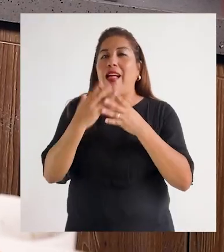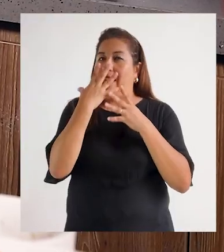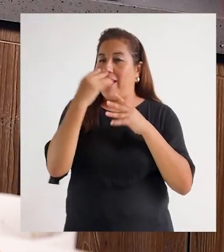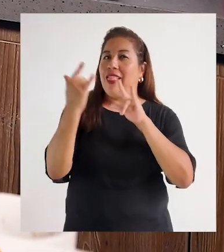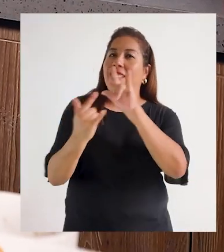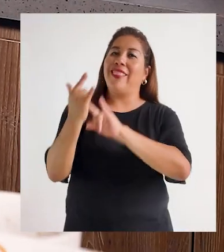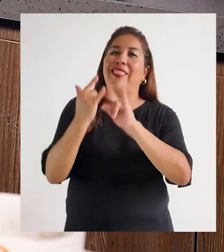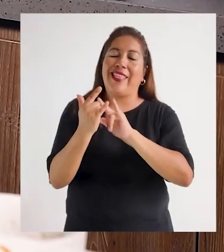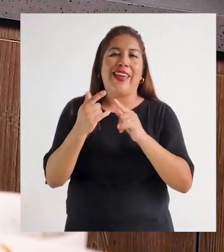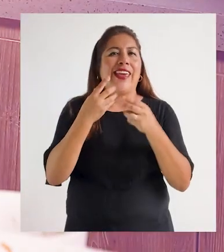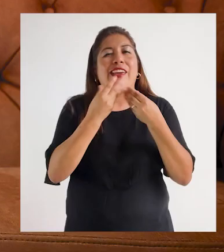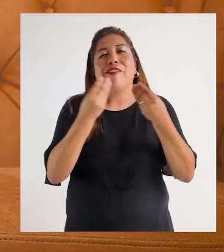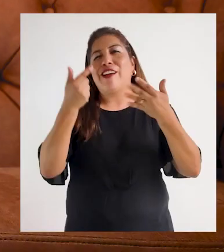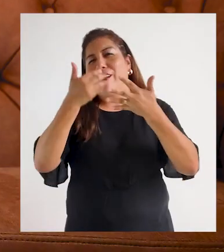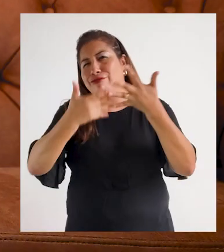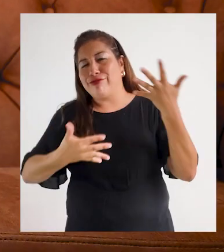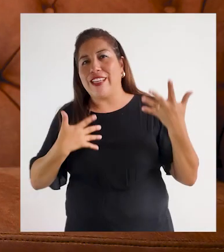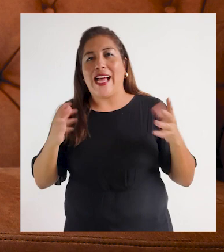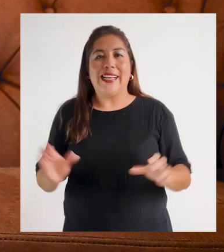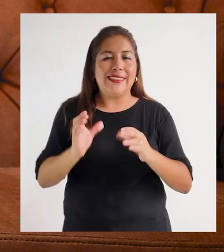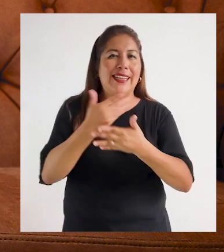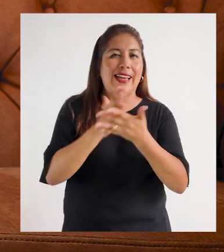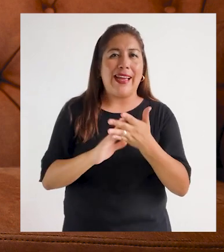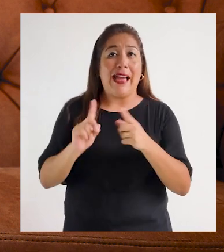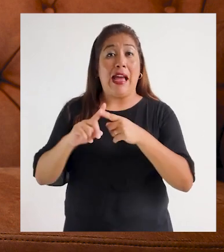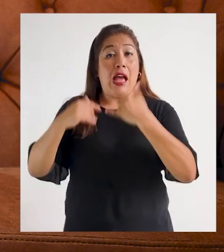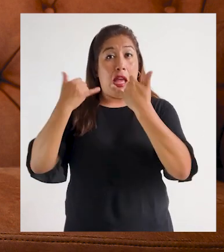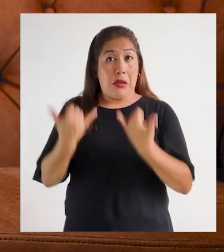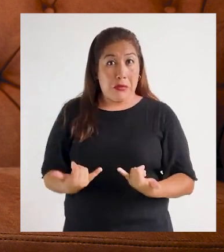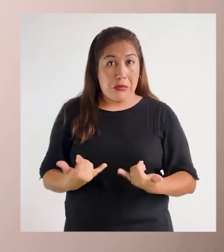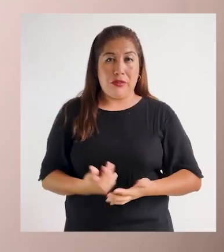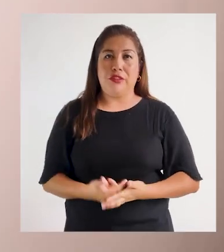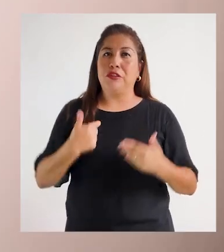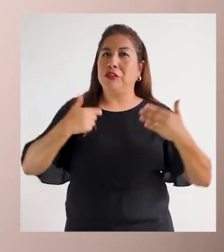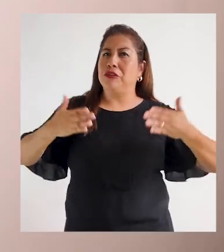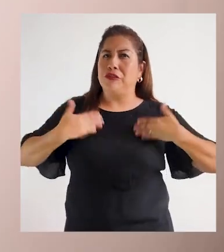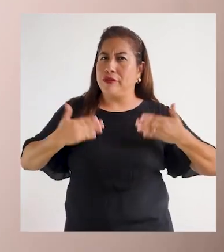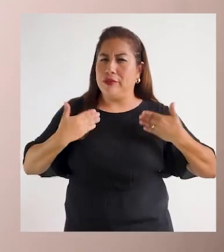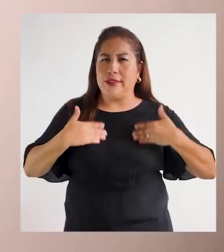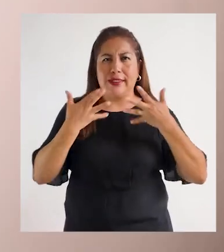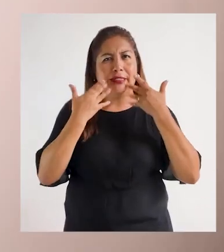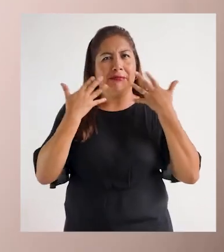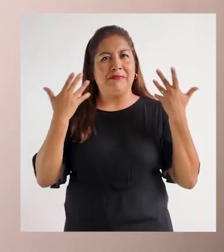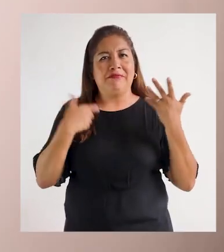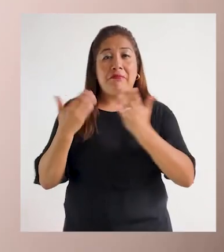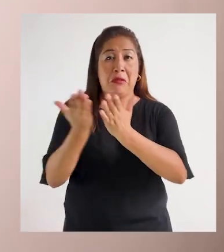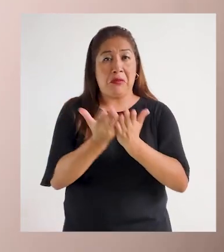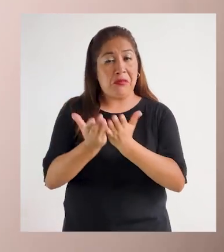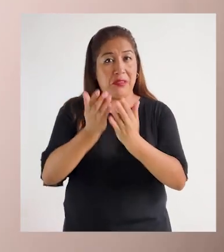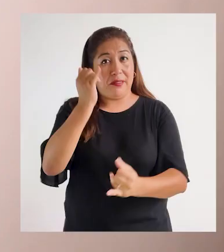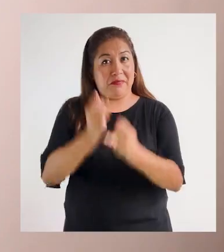volver a hacer mil cosas más. Y así llegué hasta el día de hoy, feliz, contenta, terminé